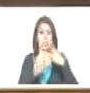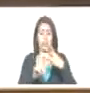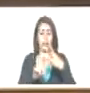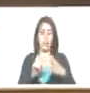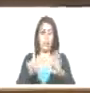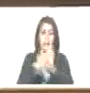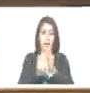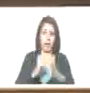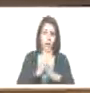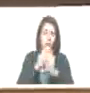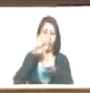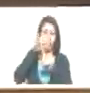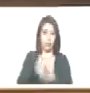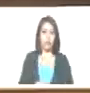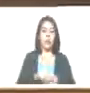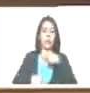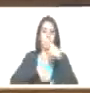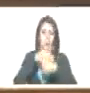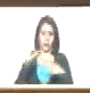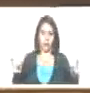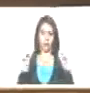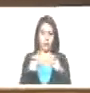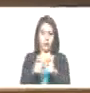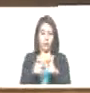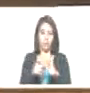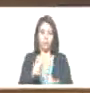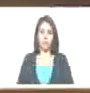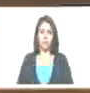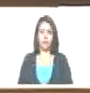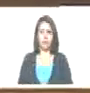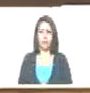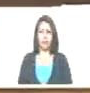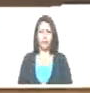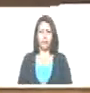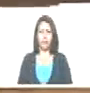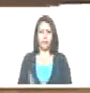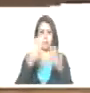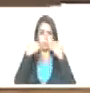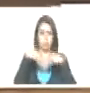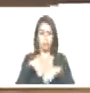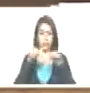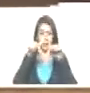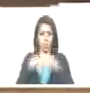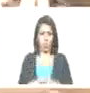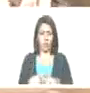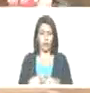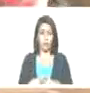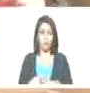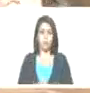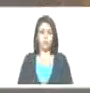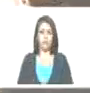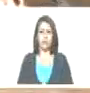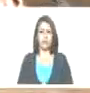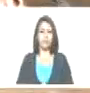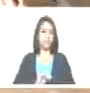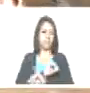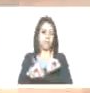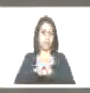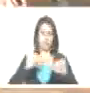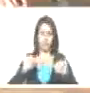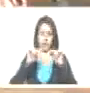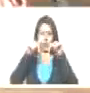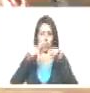discriminación para una próxima sesión. Siguiente punto del orden del día, ciudadana secretaria. Agotada la agenda del día,